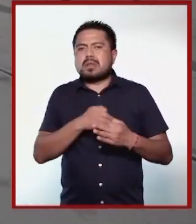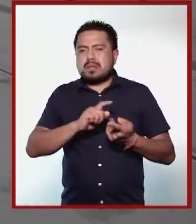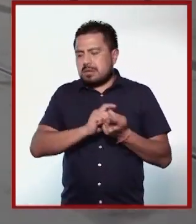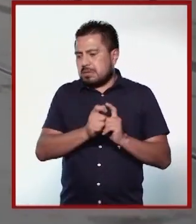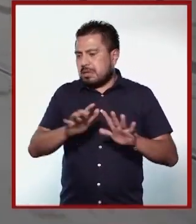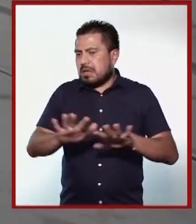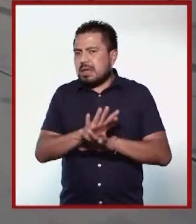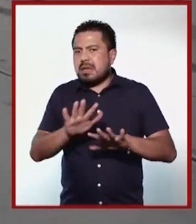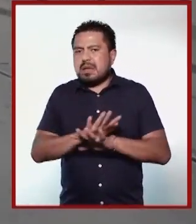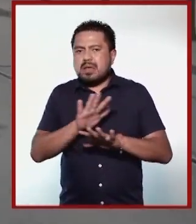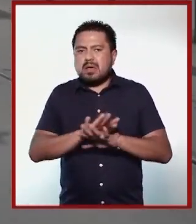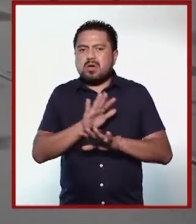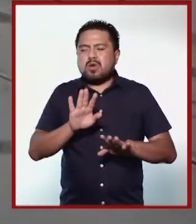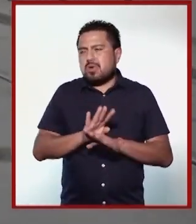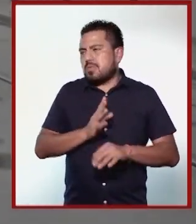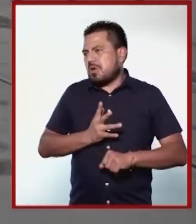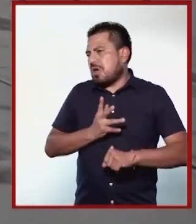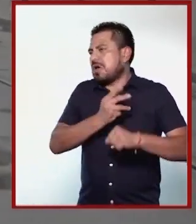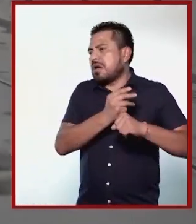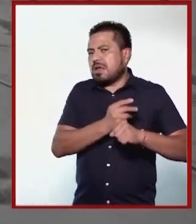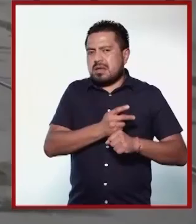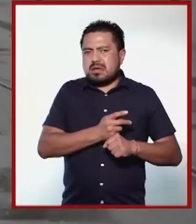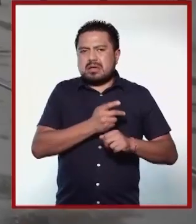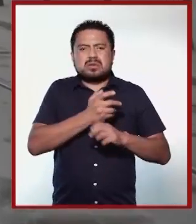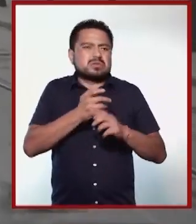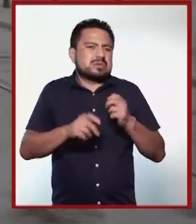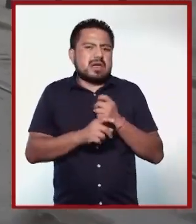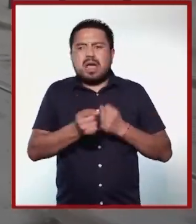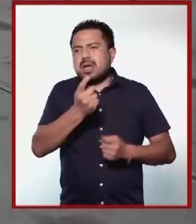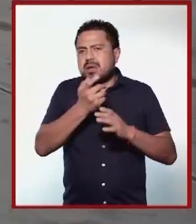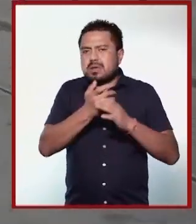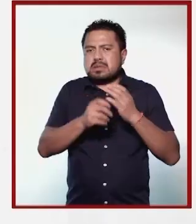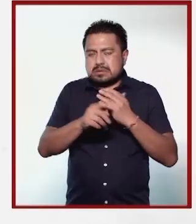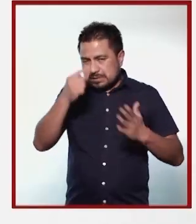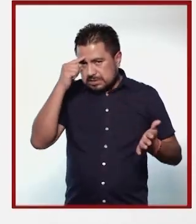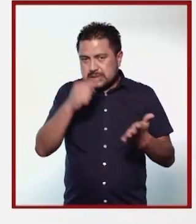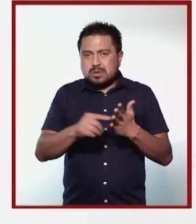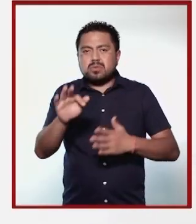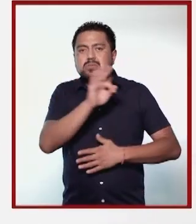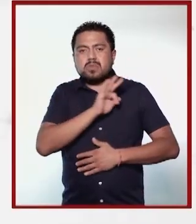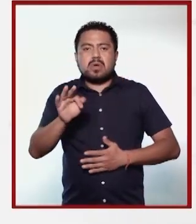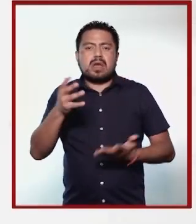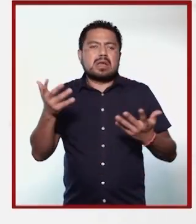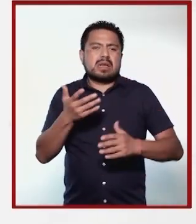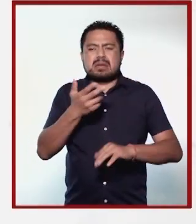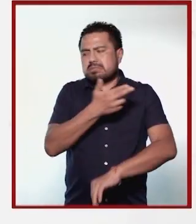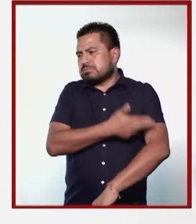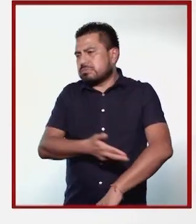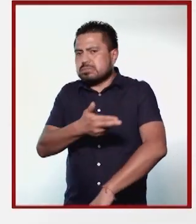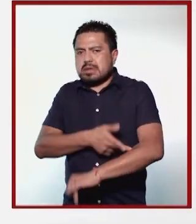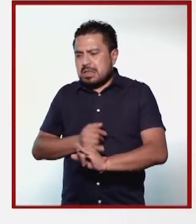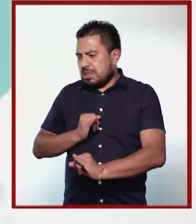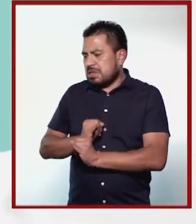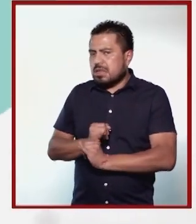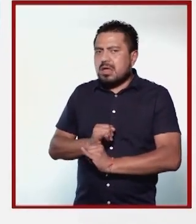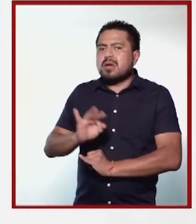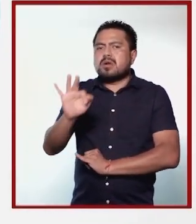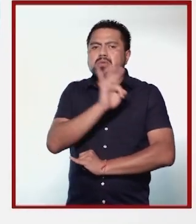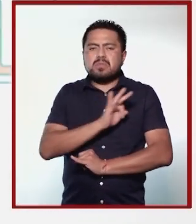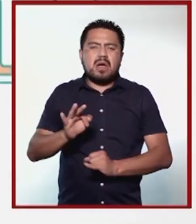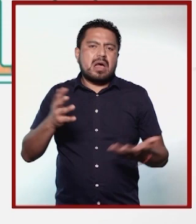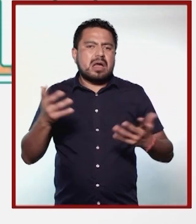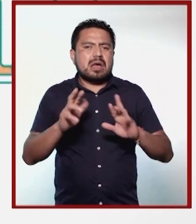vuelto optativos en algunas circunstancias. Yo creo que podremos hacer muchos trámites en línea, podremos